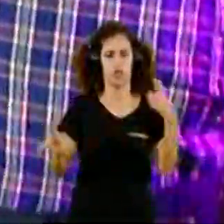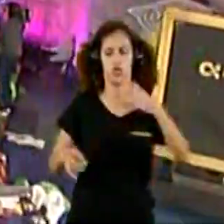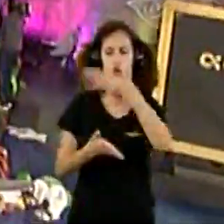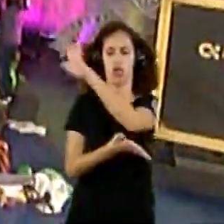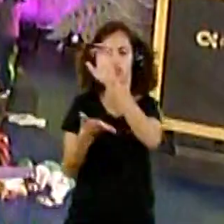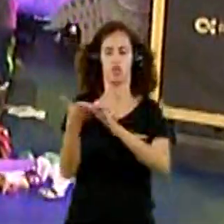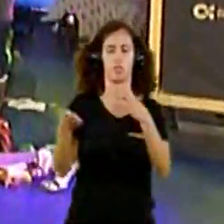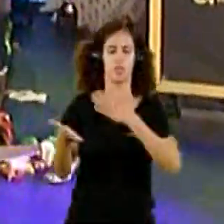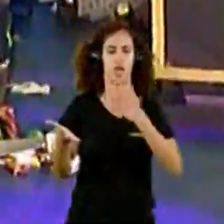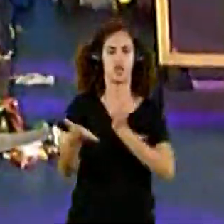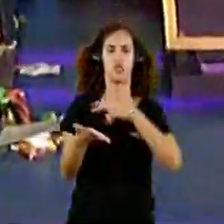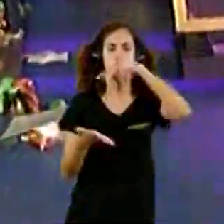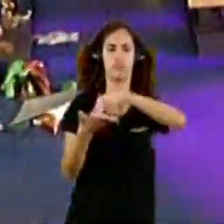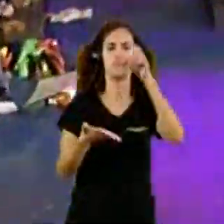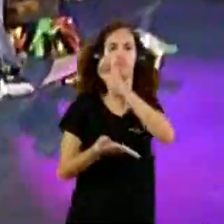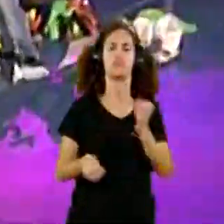siento solo.